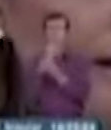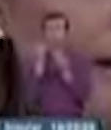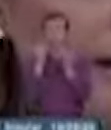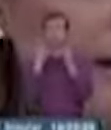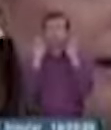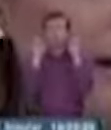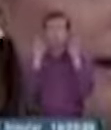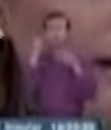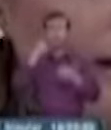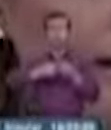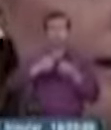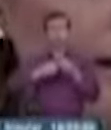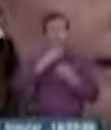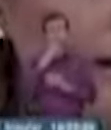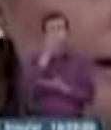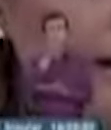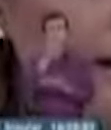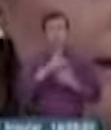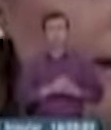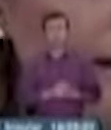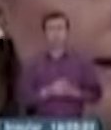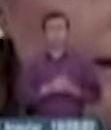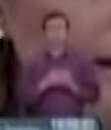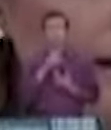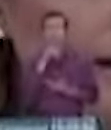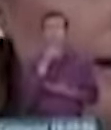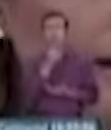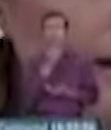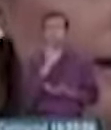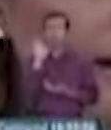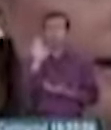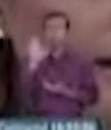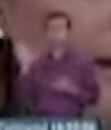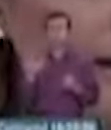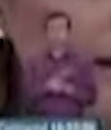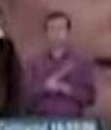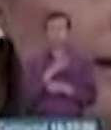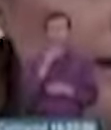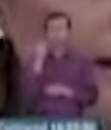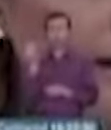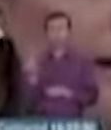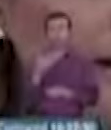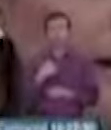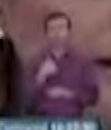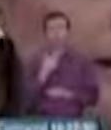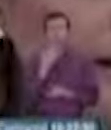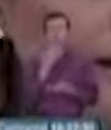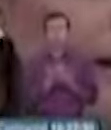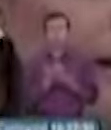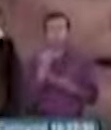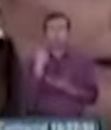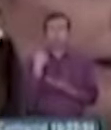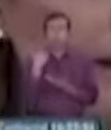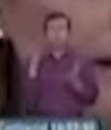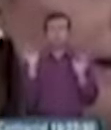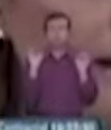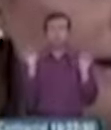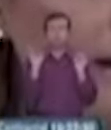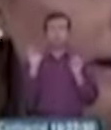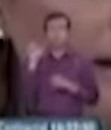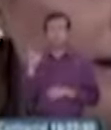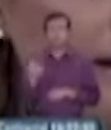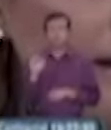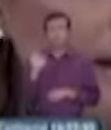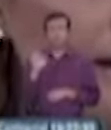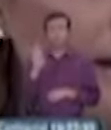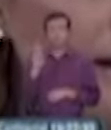para el segmento Quito te habla y quien recibe el dinero en su totalidad. Yo no retengo un solo centavo. Estefanía,